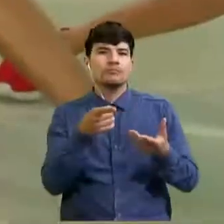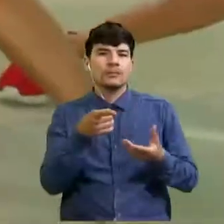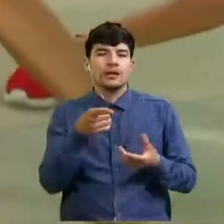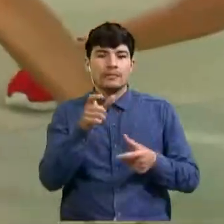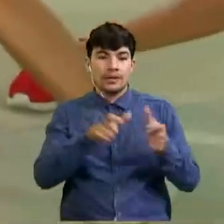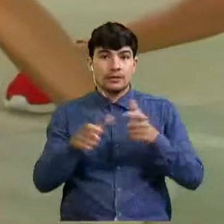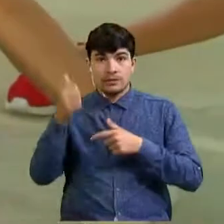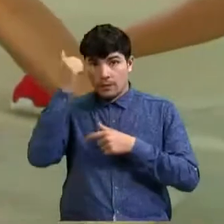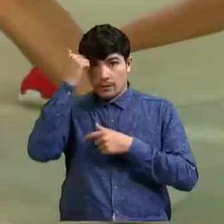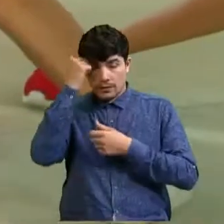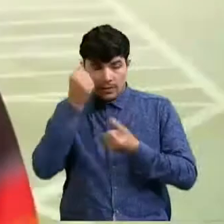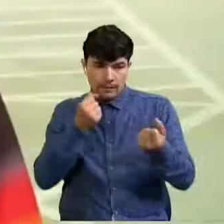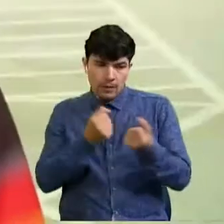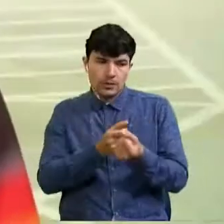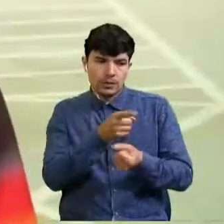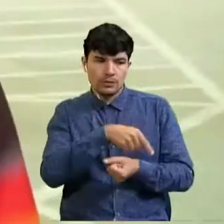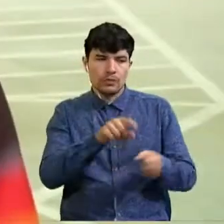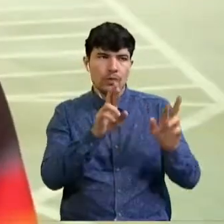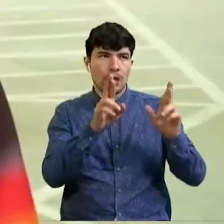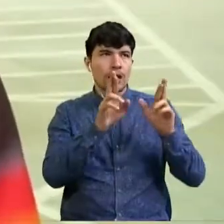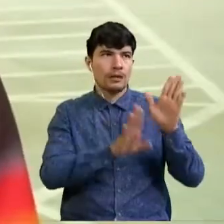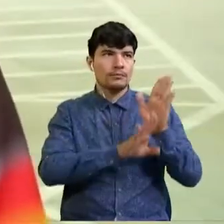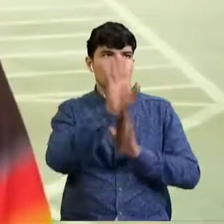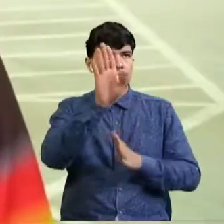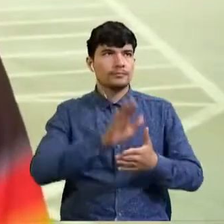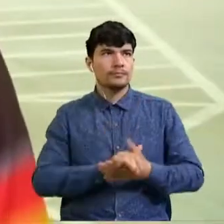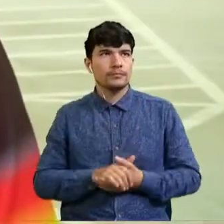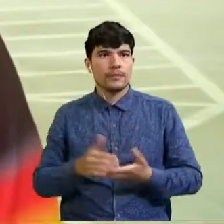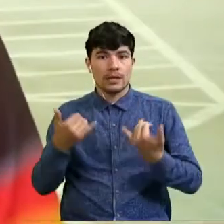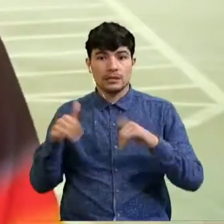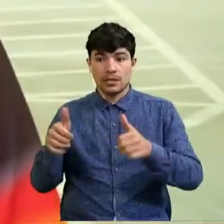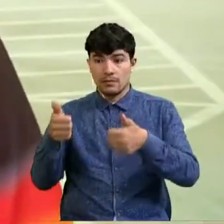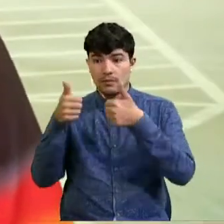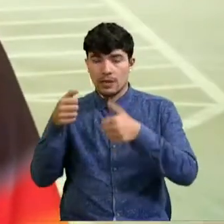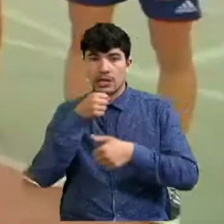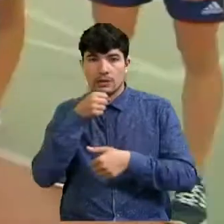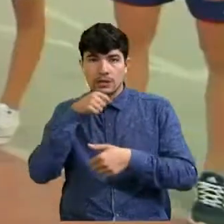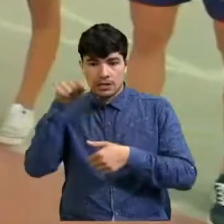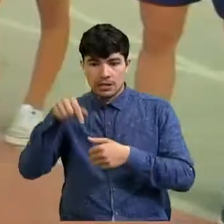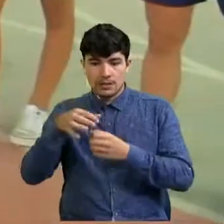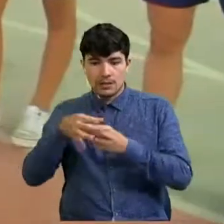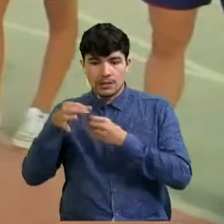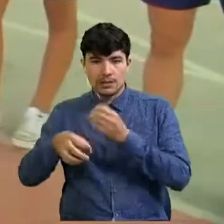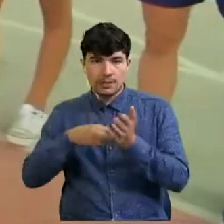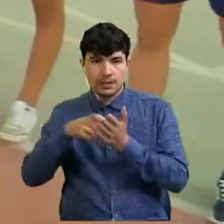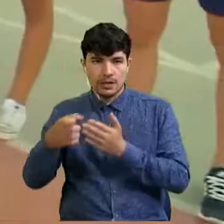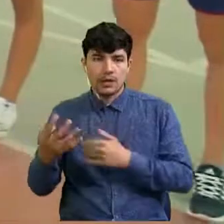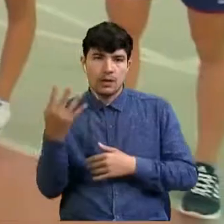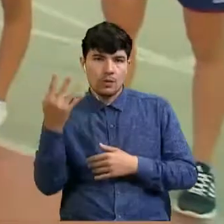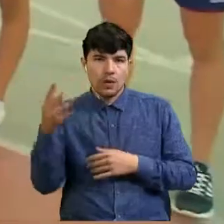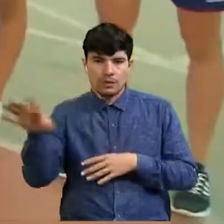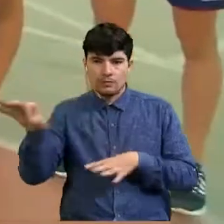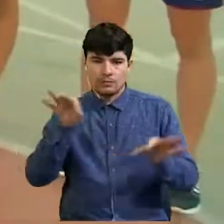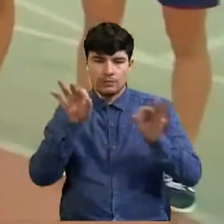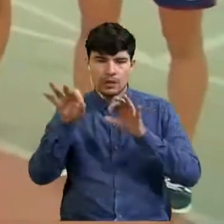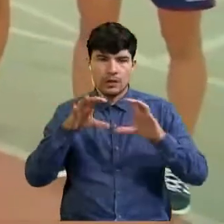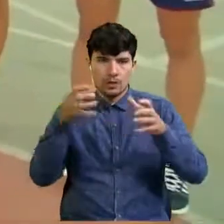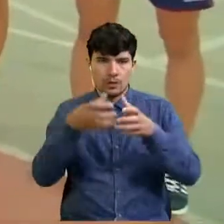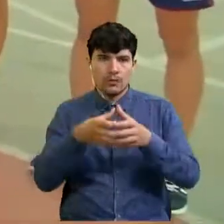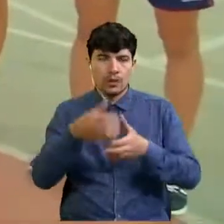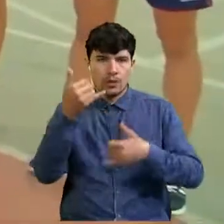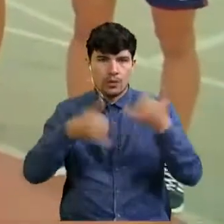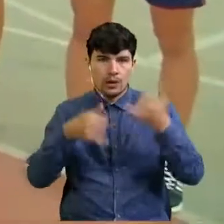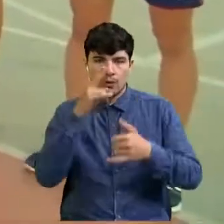esperan seguir figurando ya tenemos una buena noticia para el municipio de girón ya tenemos cuatro candidatos a los juegos nacionales